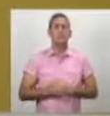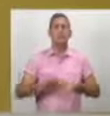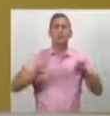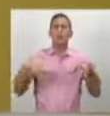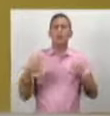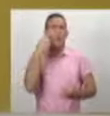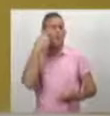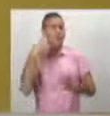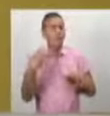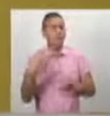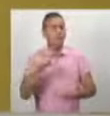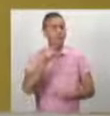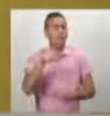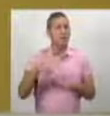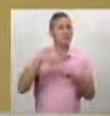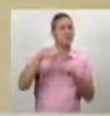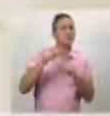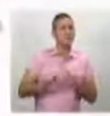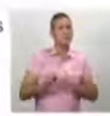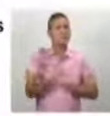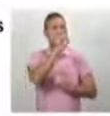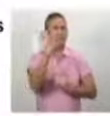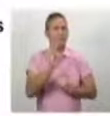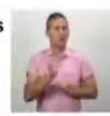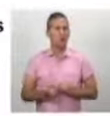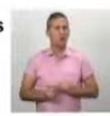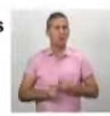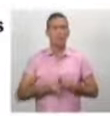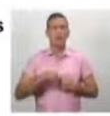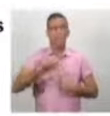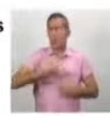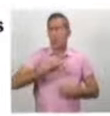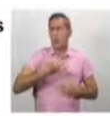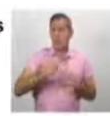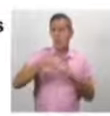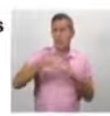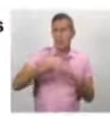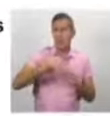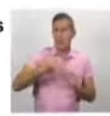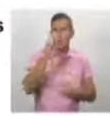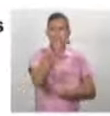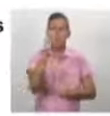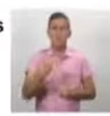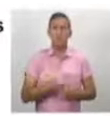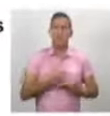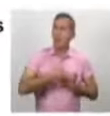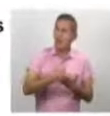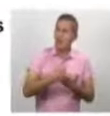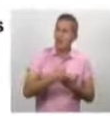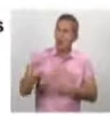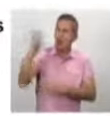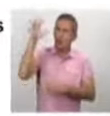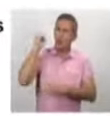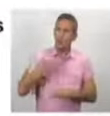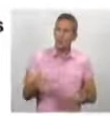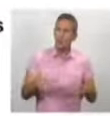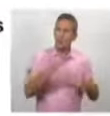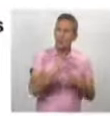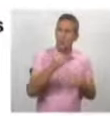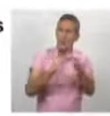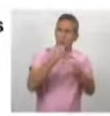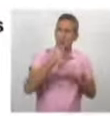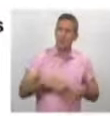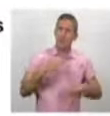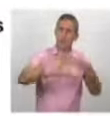es la importancia de esta teoría celular? Bueno, permitió una mejor comprensión de la estructura y